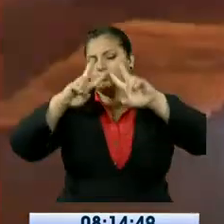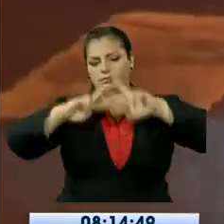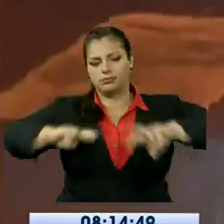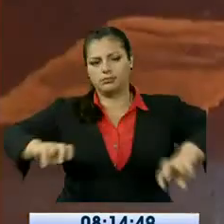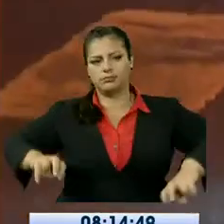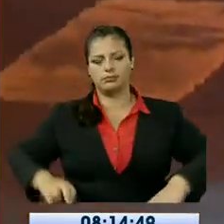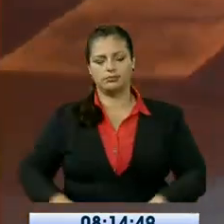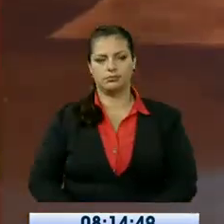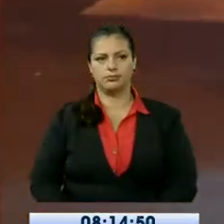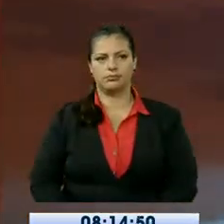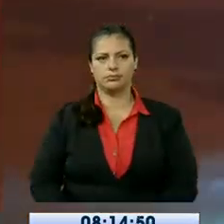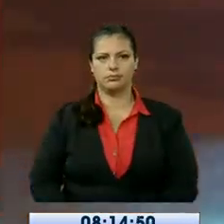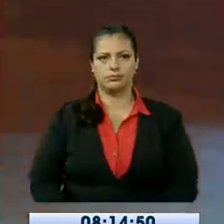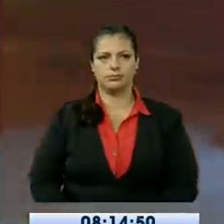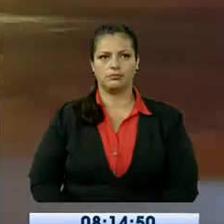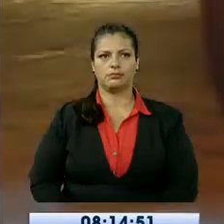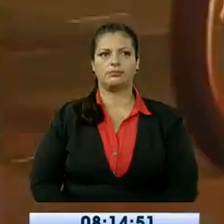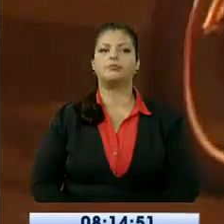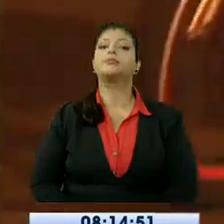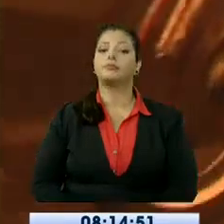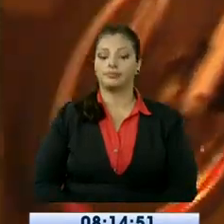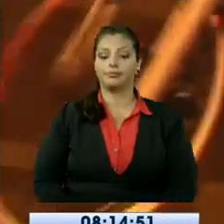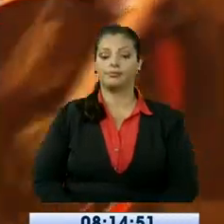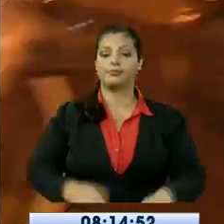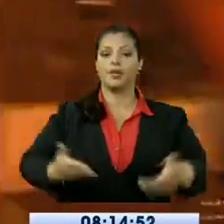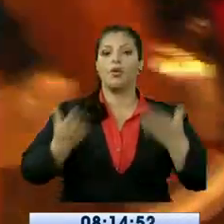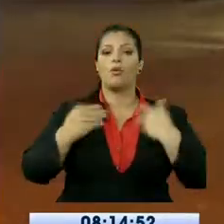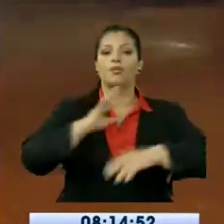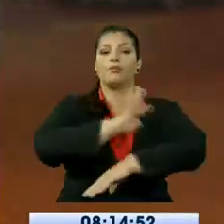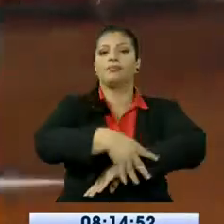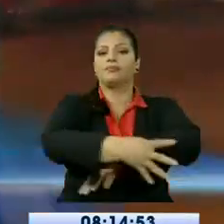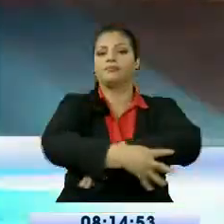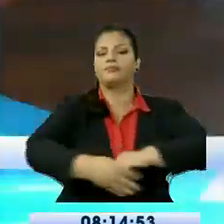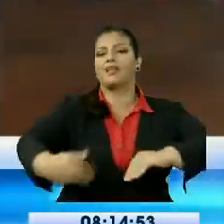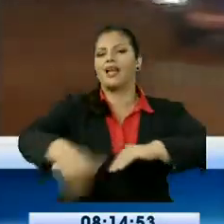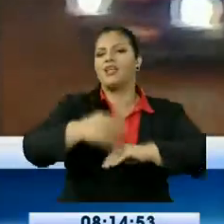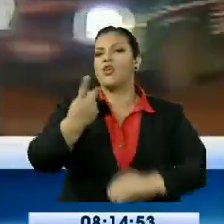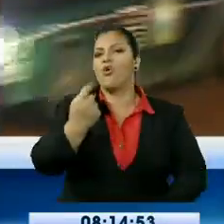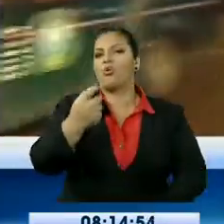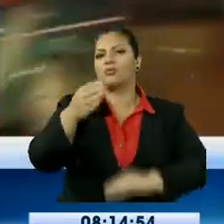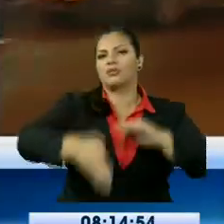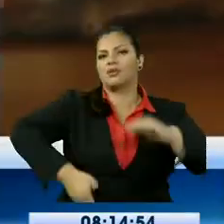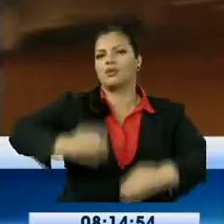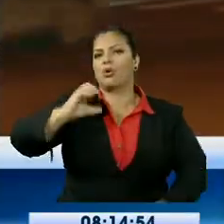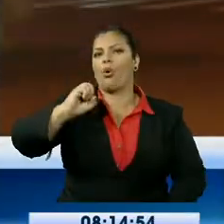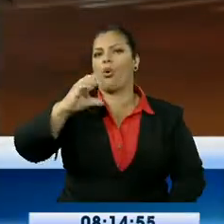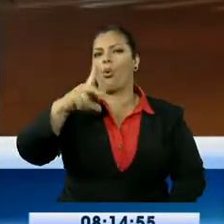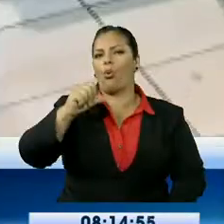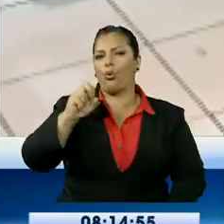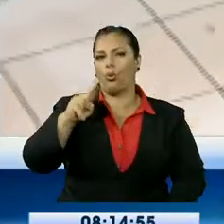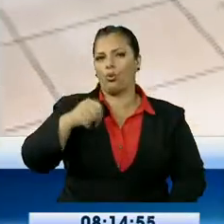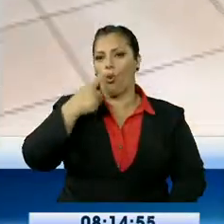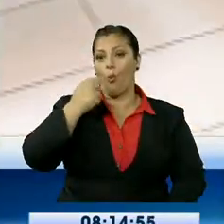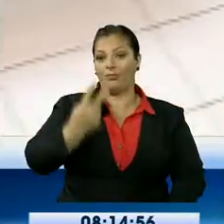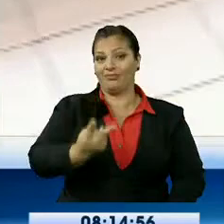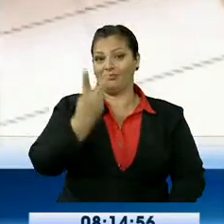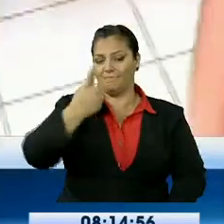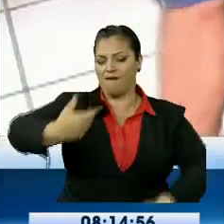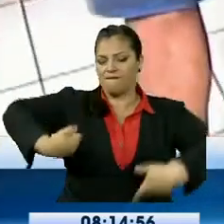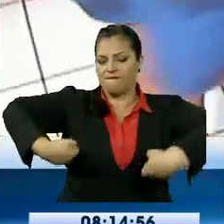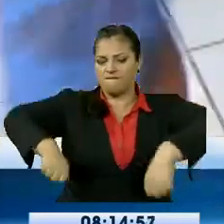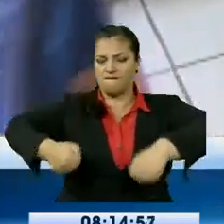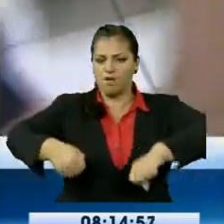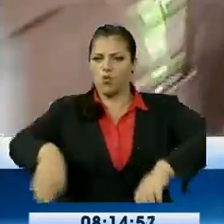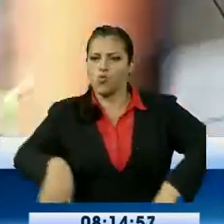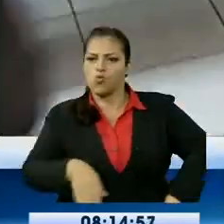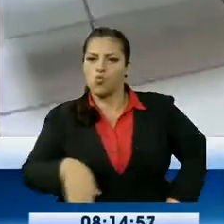Circulaban en una moto por las calles 11 y Cristóbal Colón, aparentemente sin nada entre manos. Pero algo despertó la